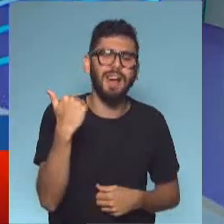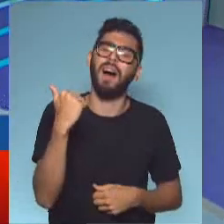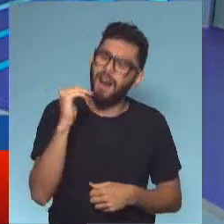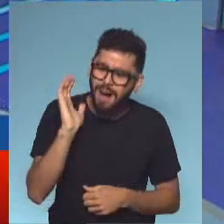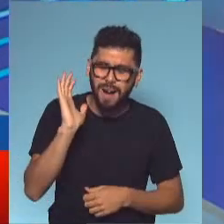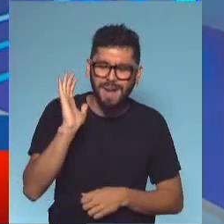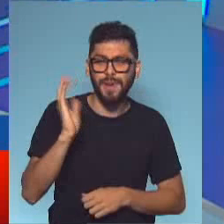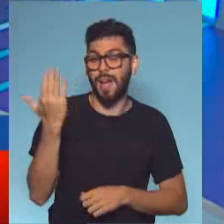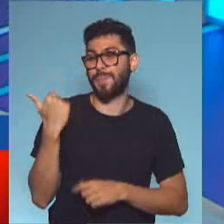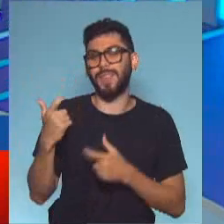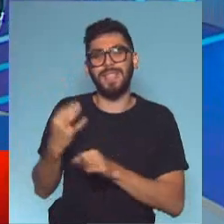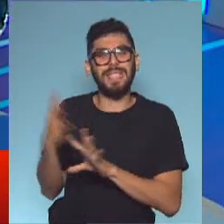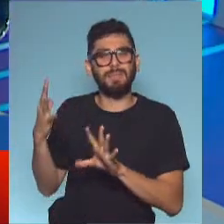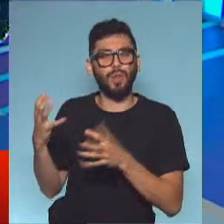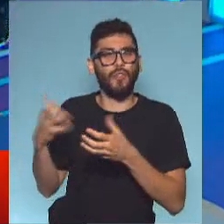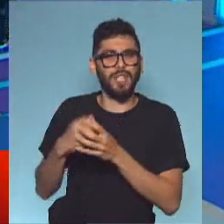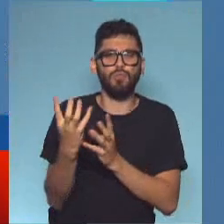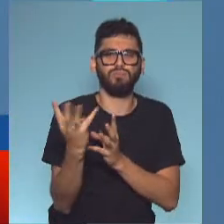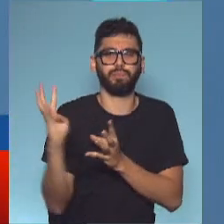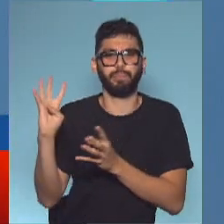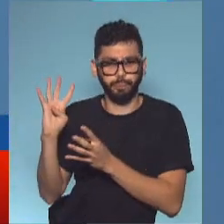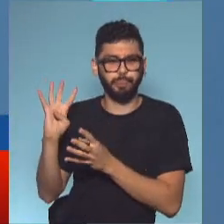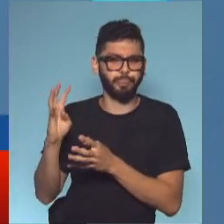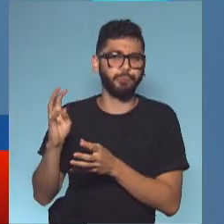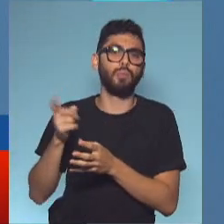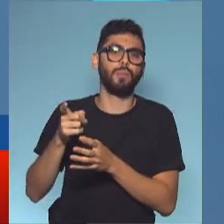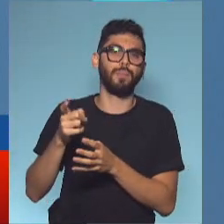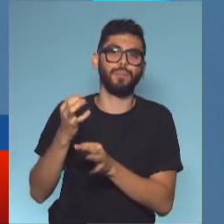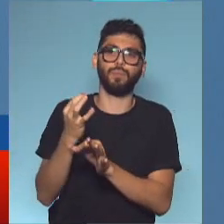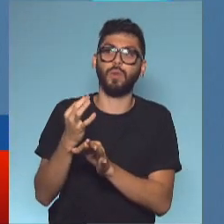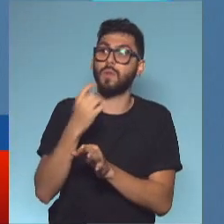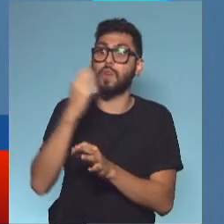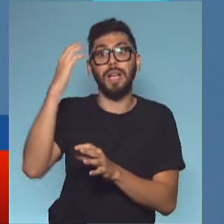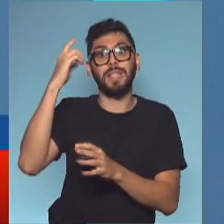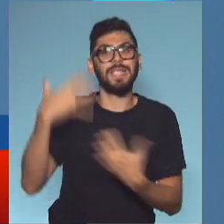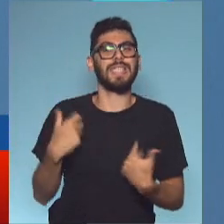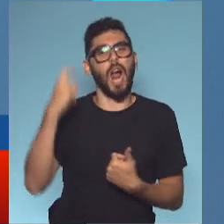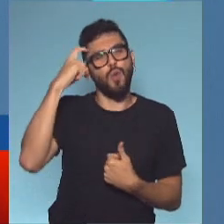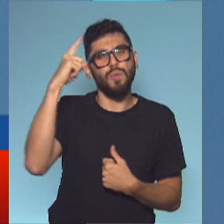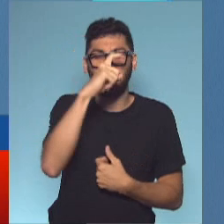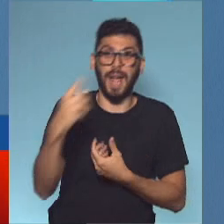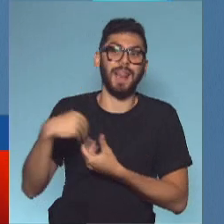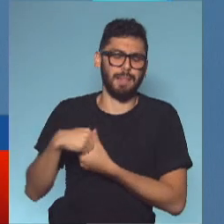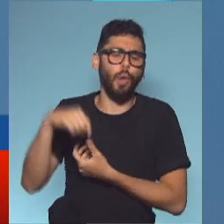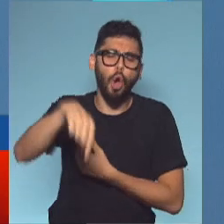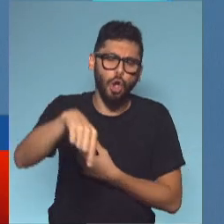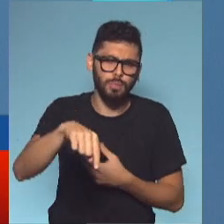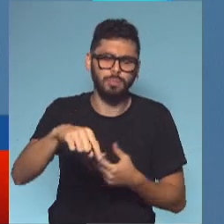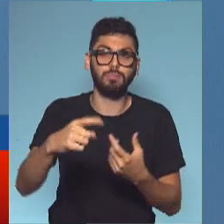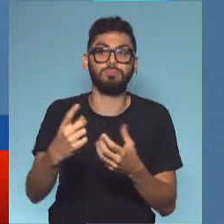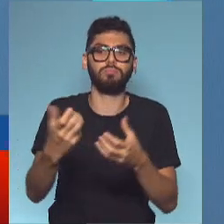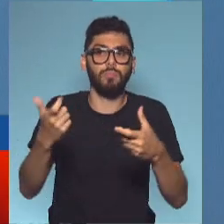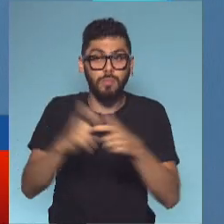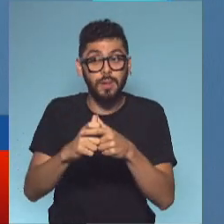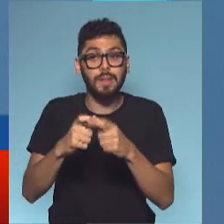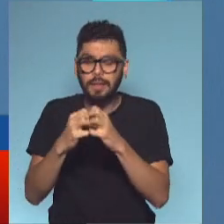el Consejo de Expertos ampliado a salud, a otros segmentos como salud mental. Pero está en seria evaluación